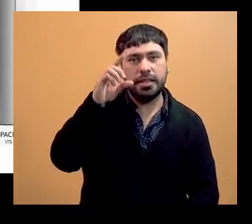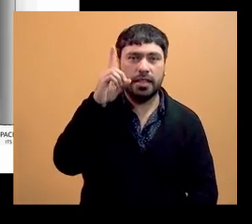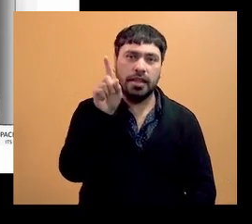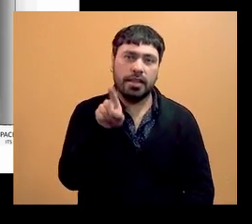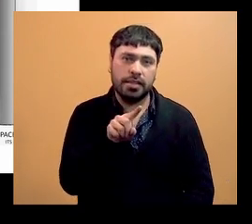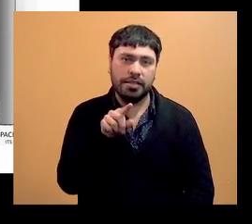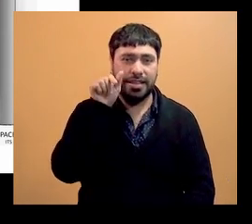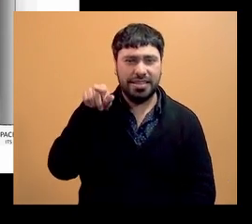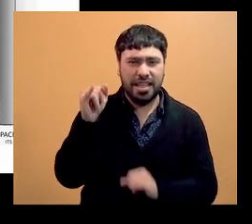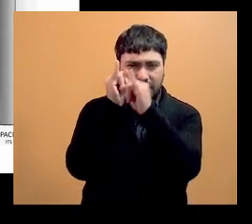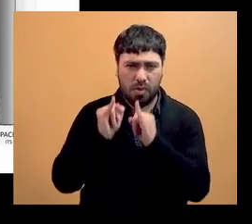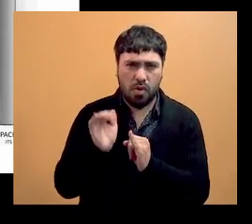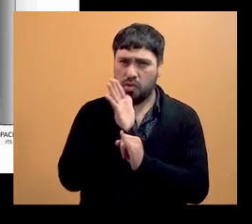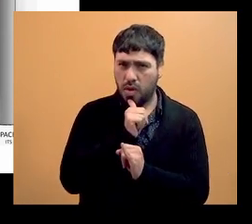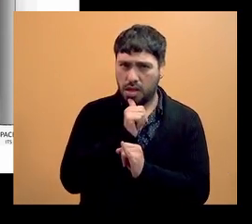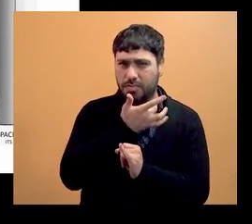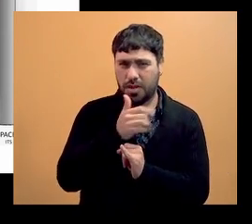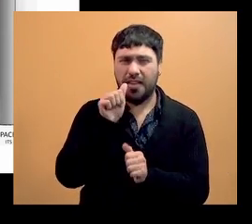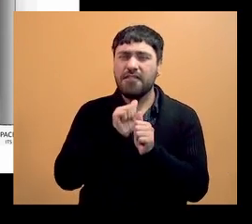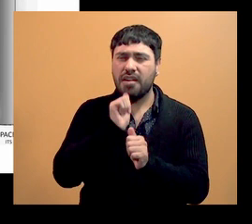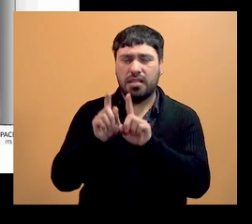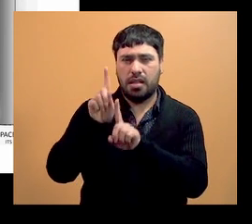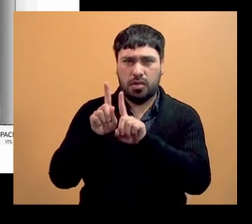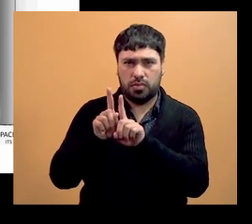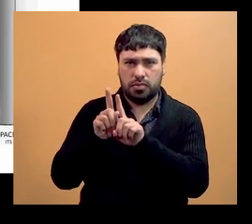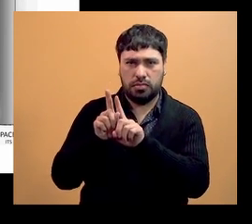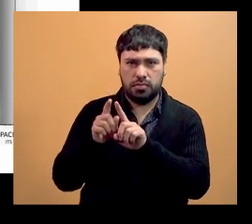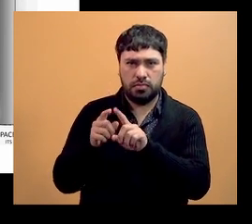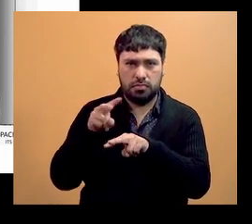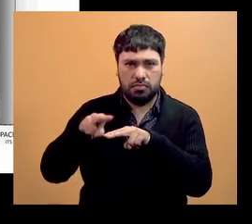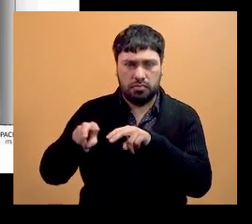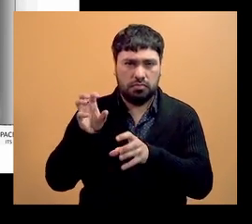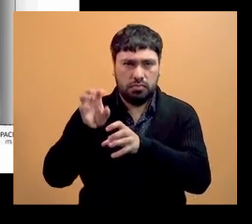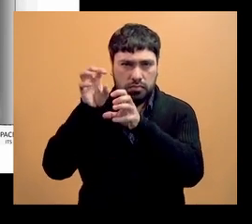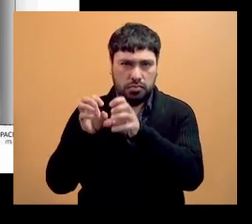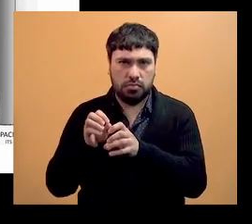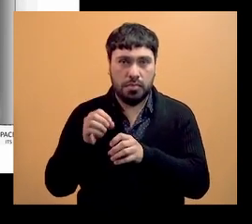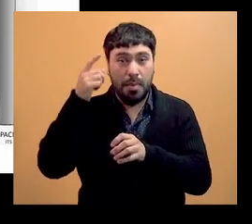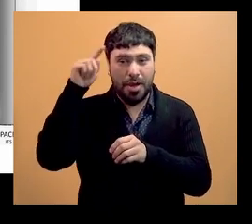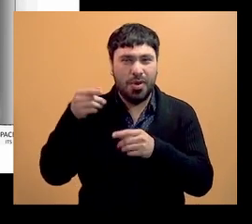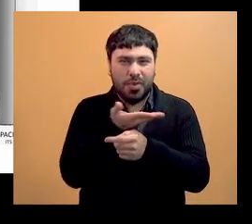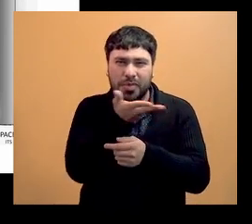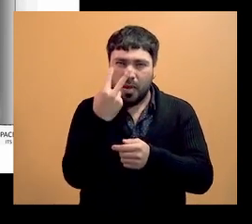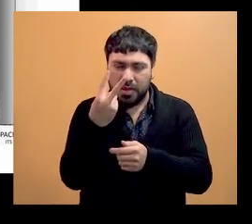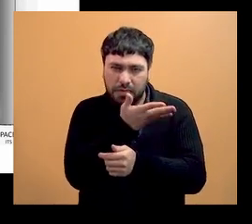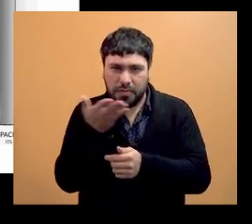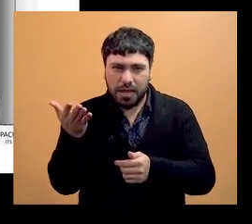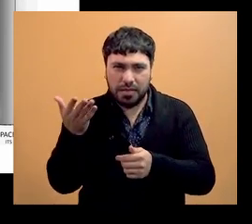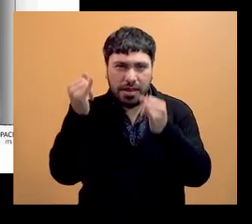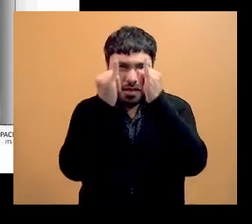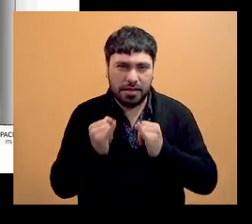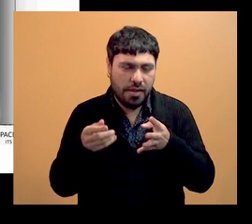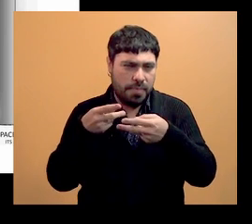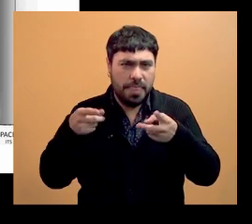desarrollo público que todavía no está completado. Así que faltan algunos cohetes, pero es una comparativa de lo que más o menos está hoy en día disponible